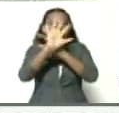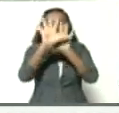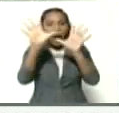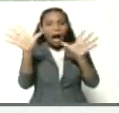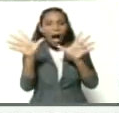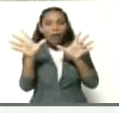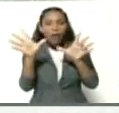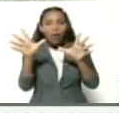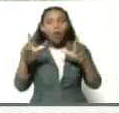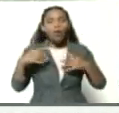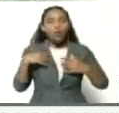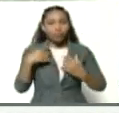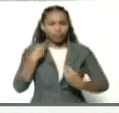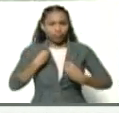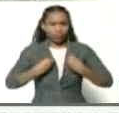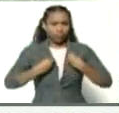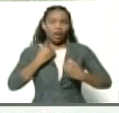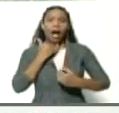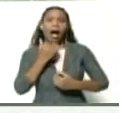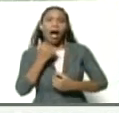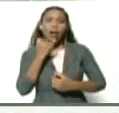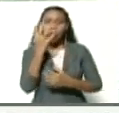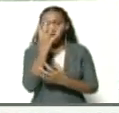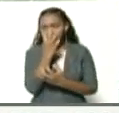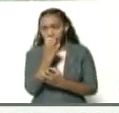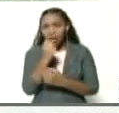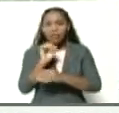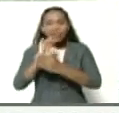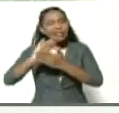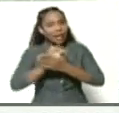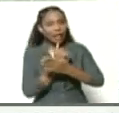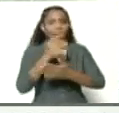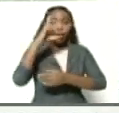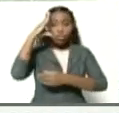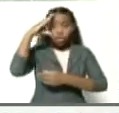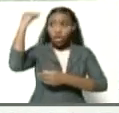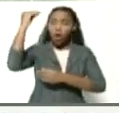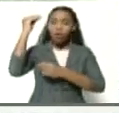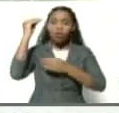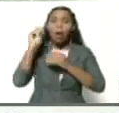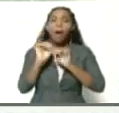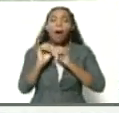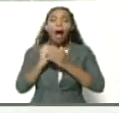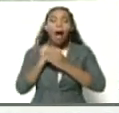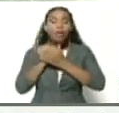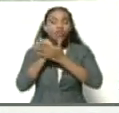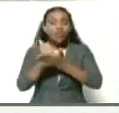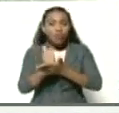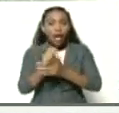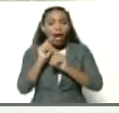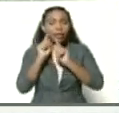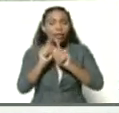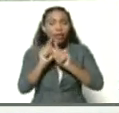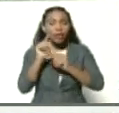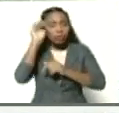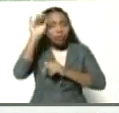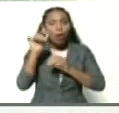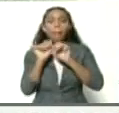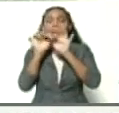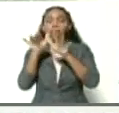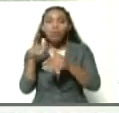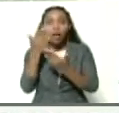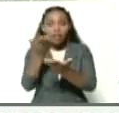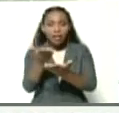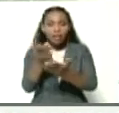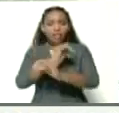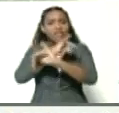tristeza y preocupación de tu vida. Y que Dios derrame sobre ti y tu familia una lluvia de bendiciones. Feliz domingo